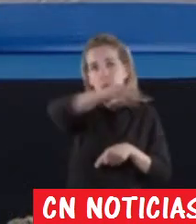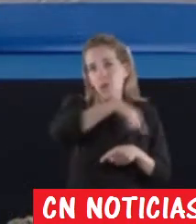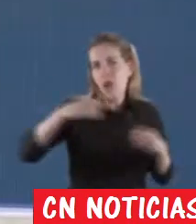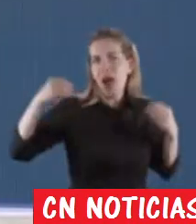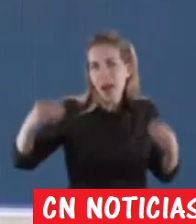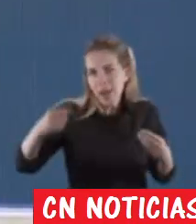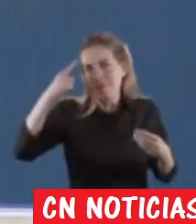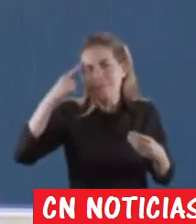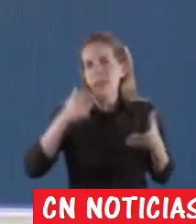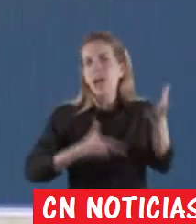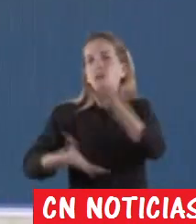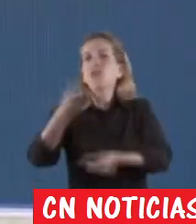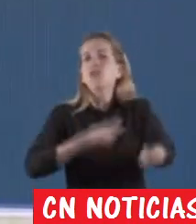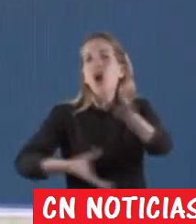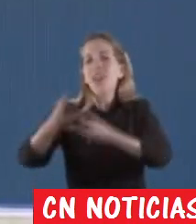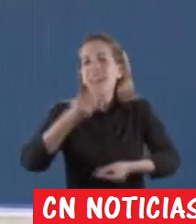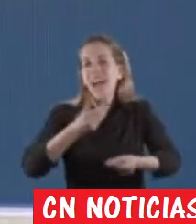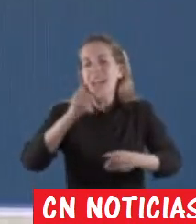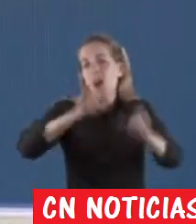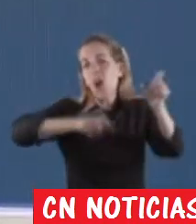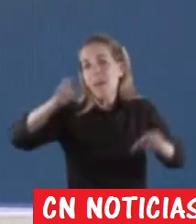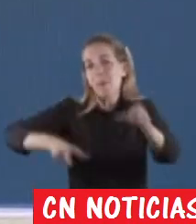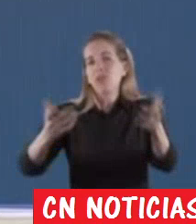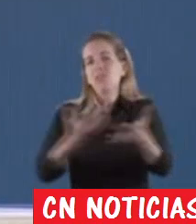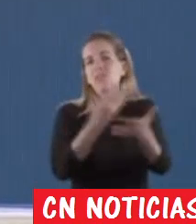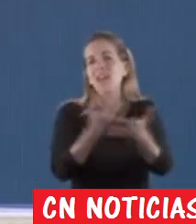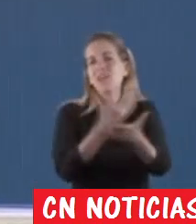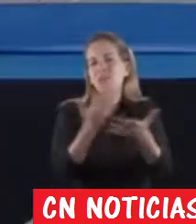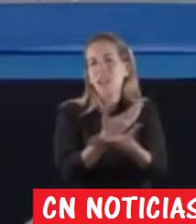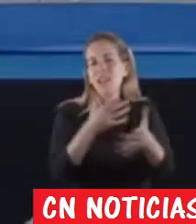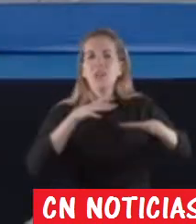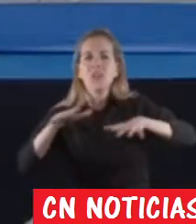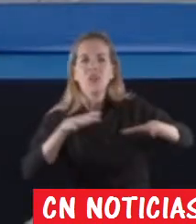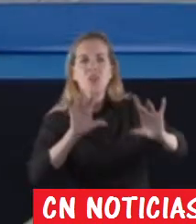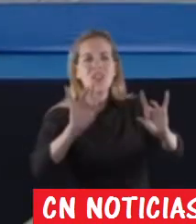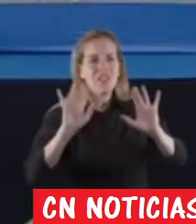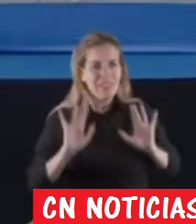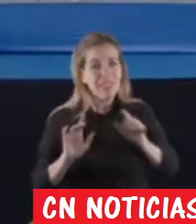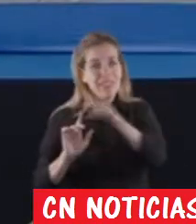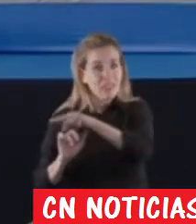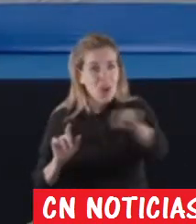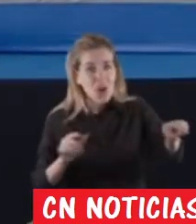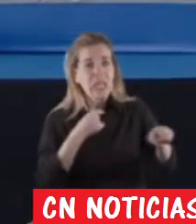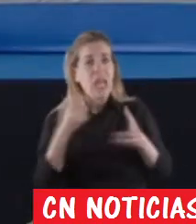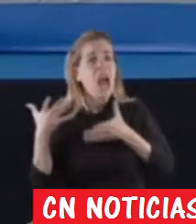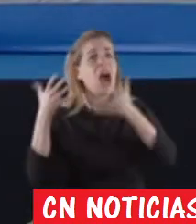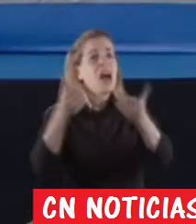a ser solidarios con un pueblo argentino que la está pasando mal, con ese sector más necesitado y